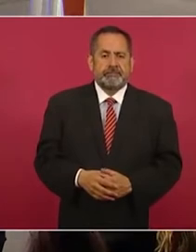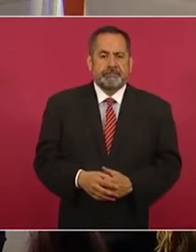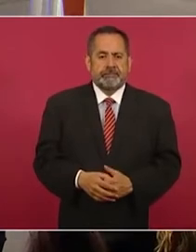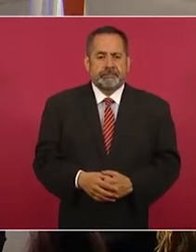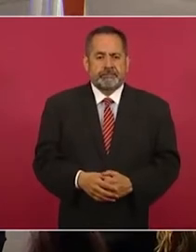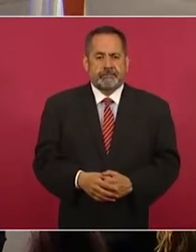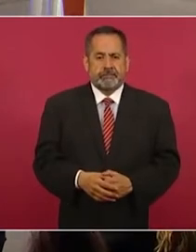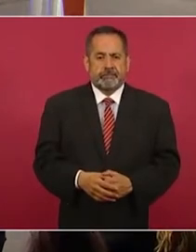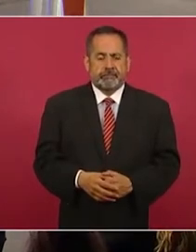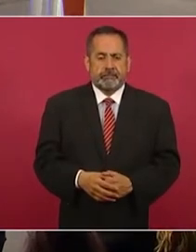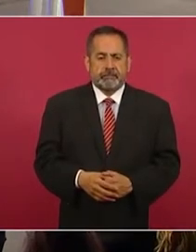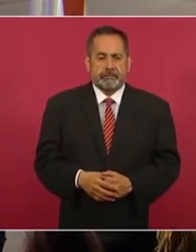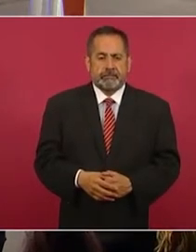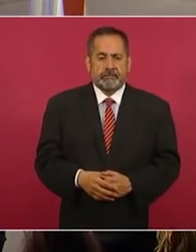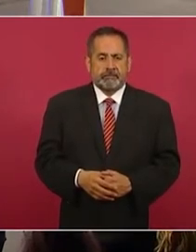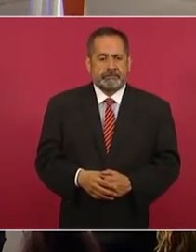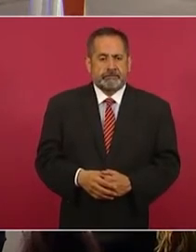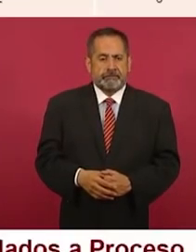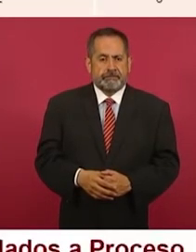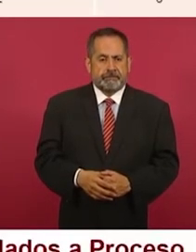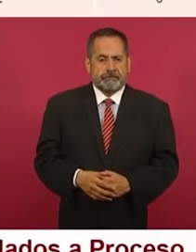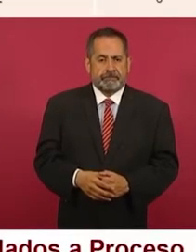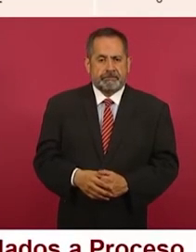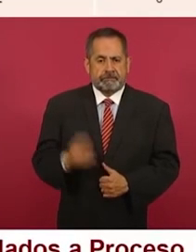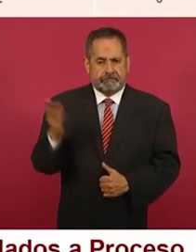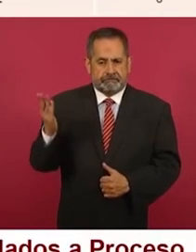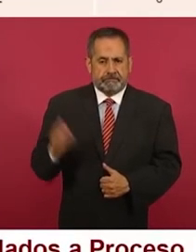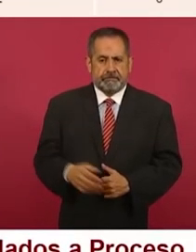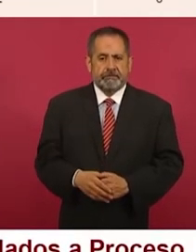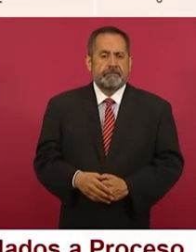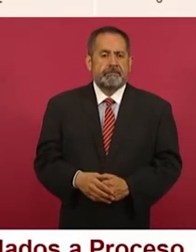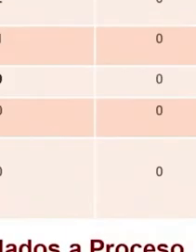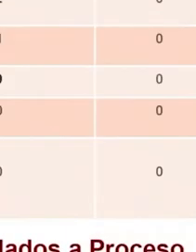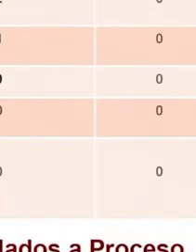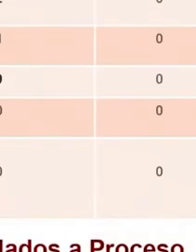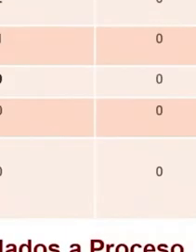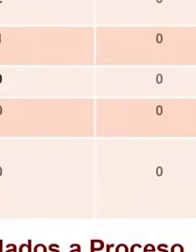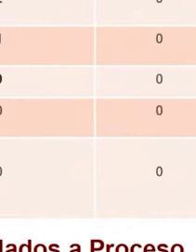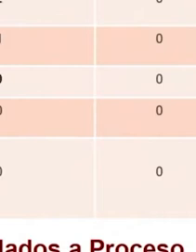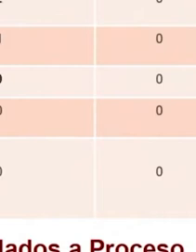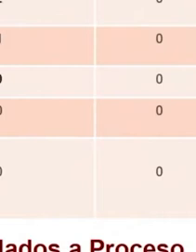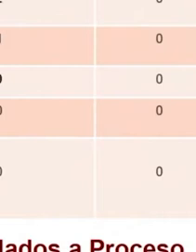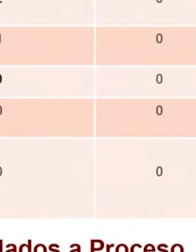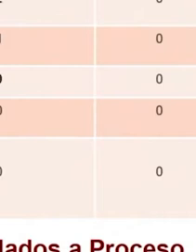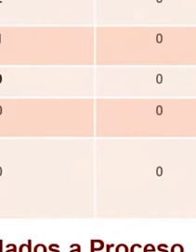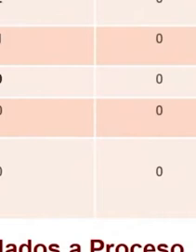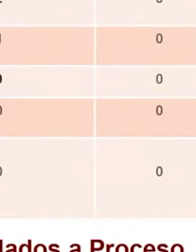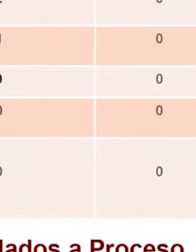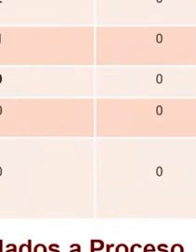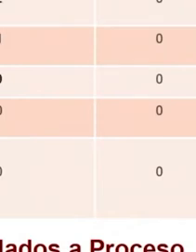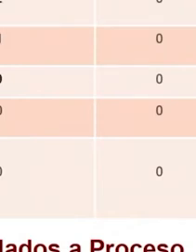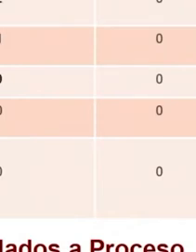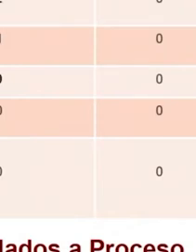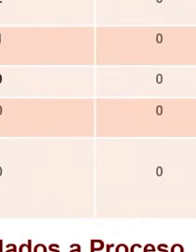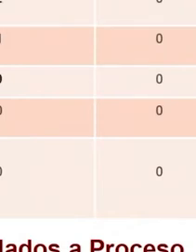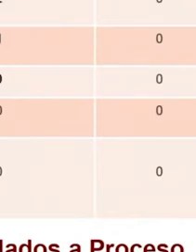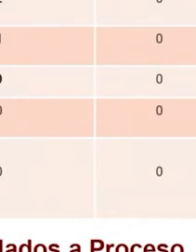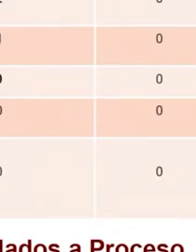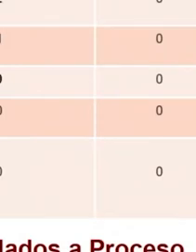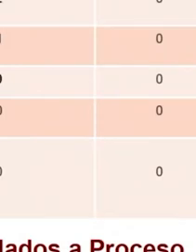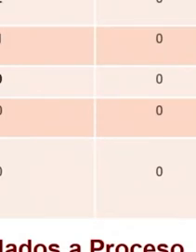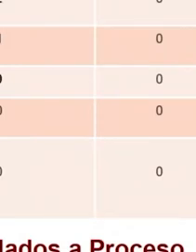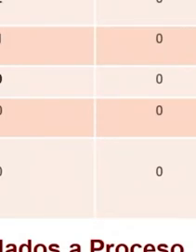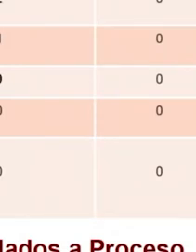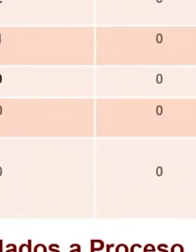Es el caso de estos 9 compañeros y compañeras, empezando por José Luis Gamboa Arenas, donde ya hay